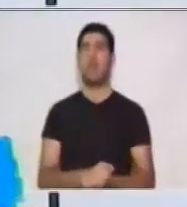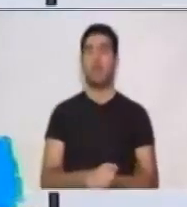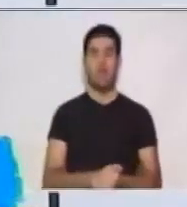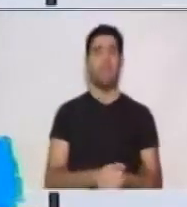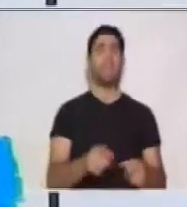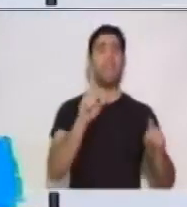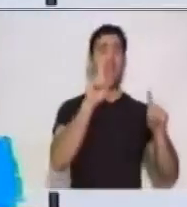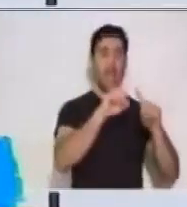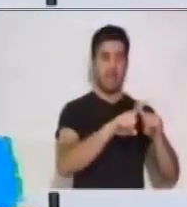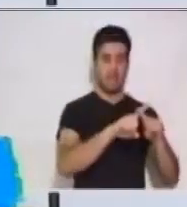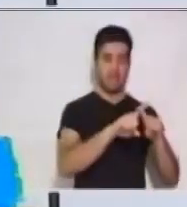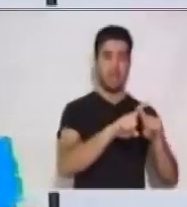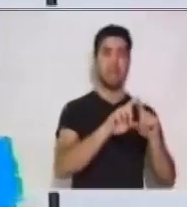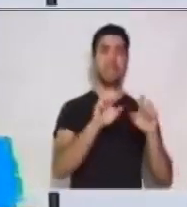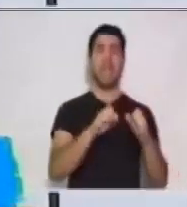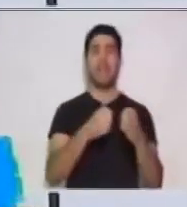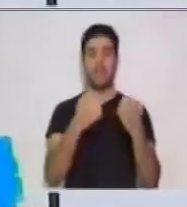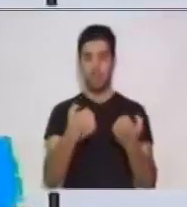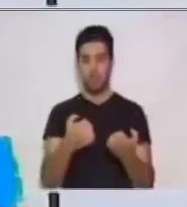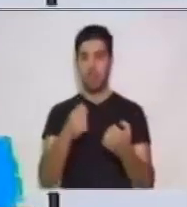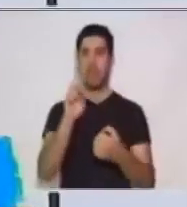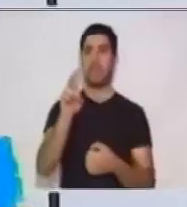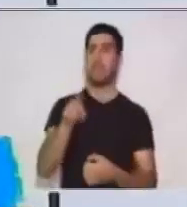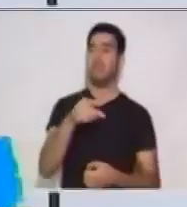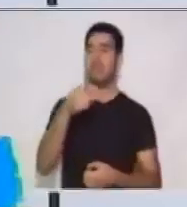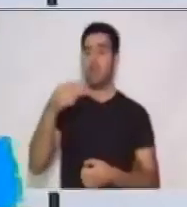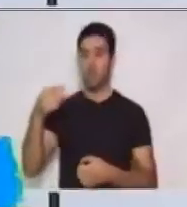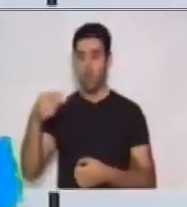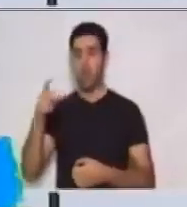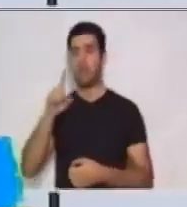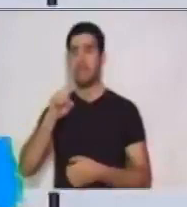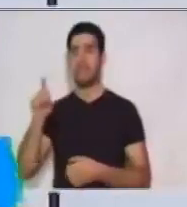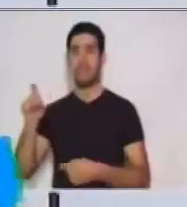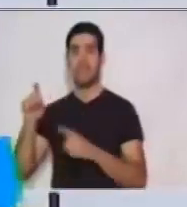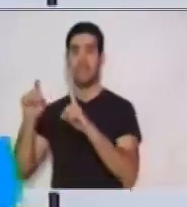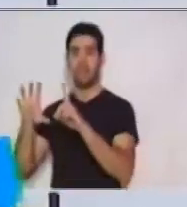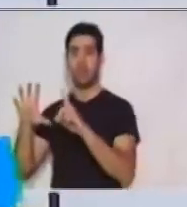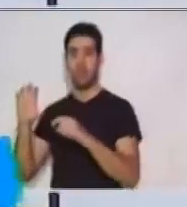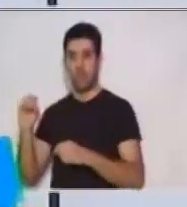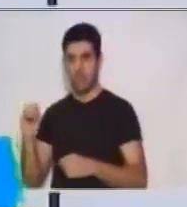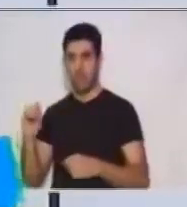X, entonces es igual a 160